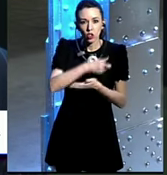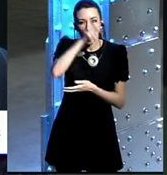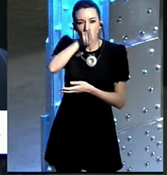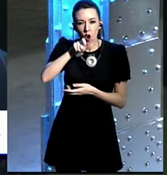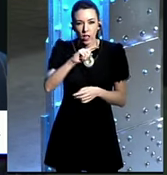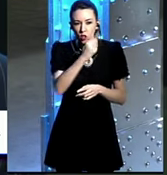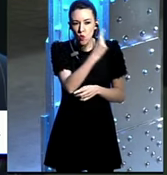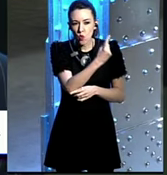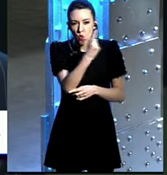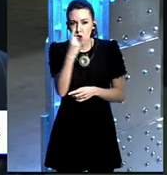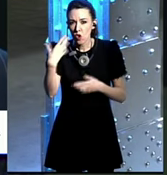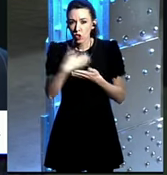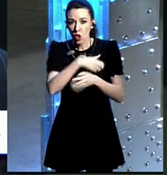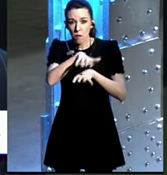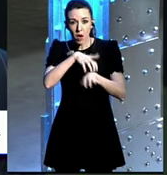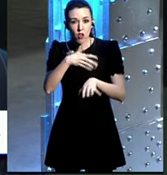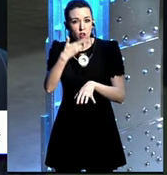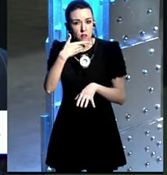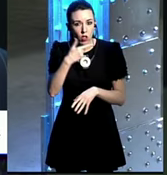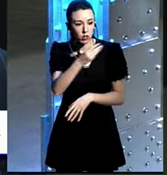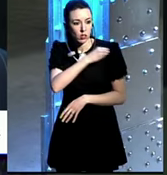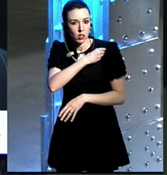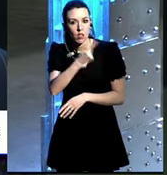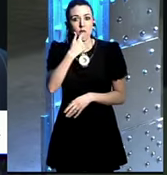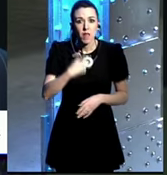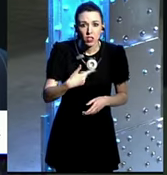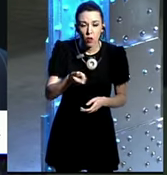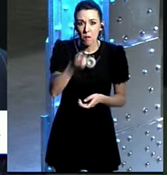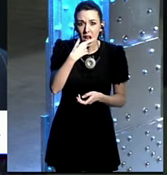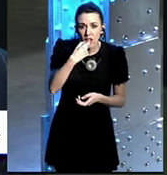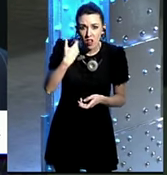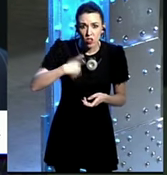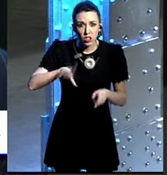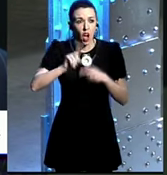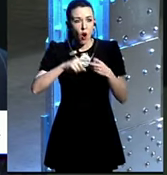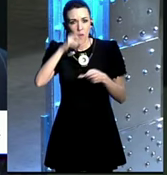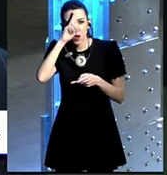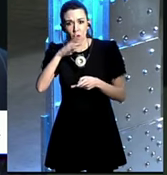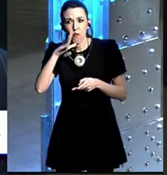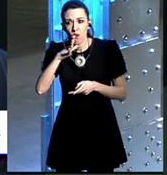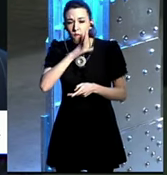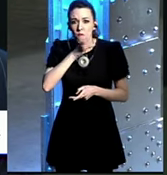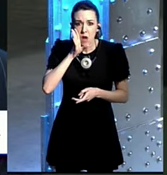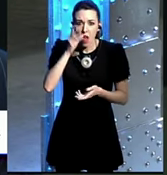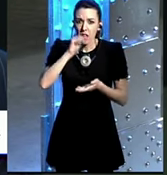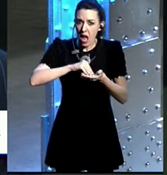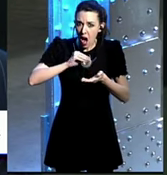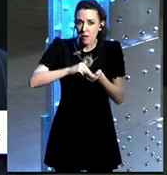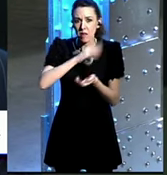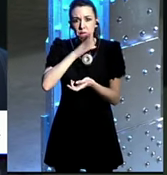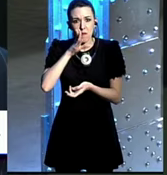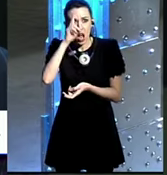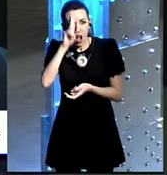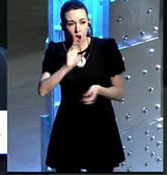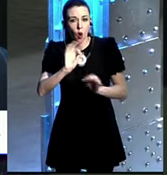a uno, casi todo el mundo que conoces te aborda y te dice: he tomado medicación, o me he preocupado por mi madre en algunos momentos,